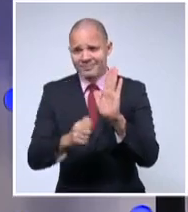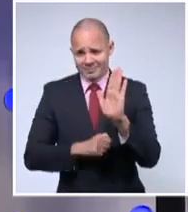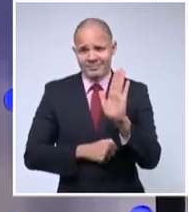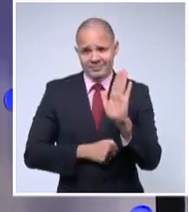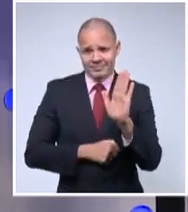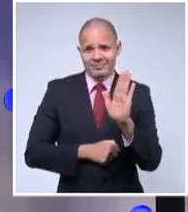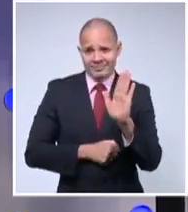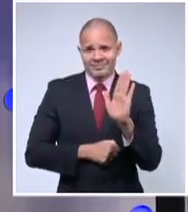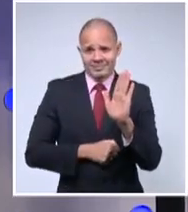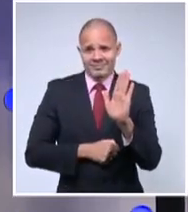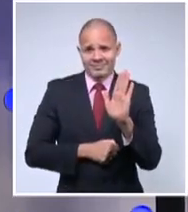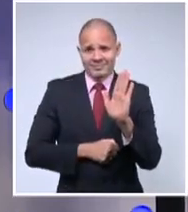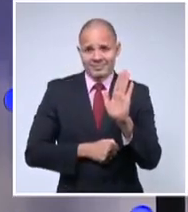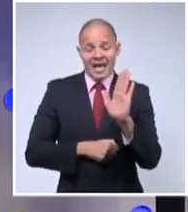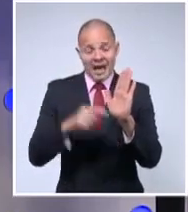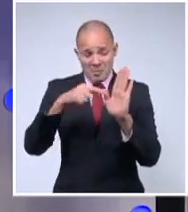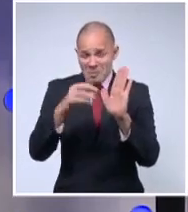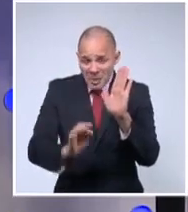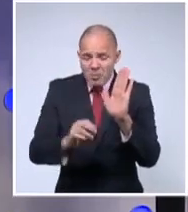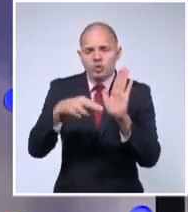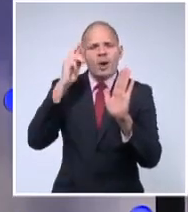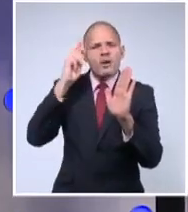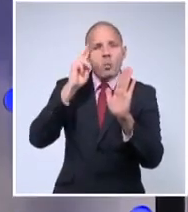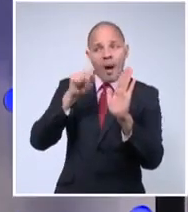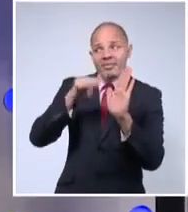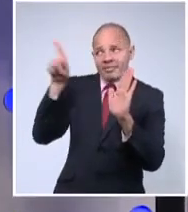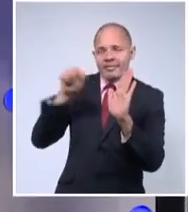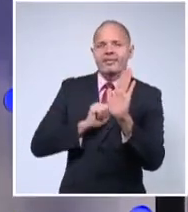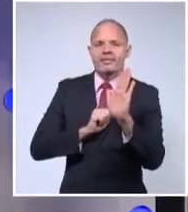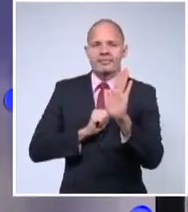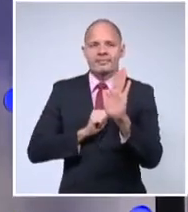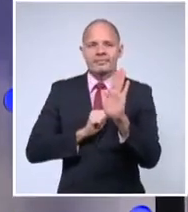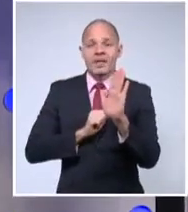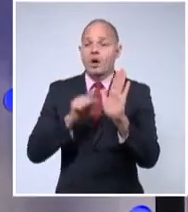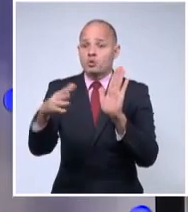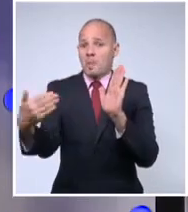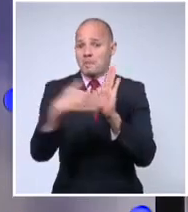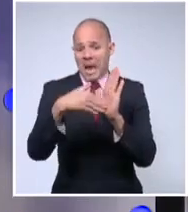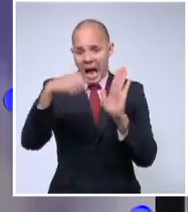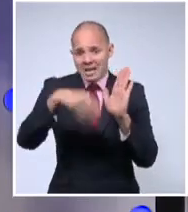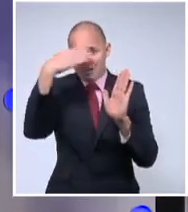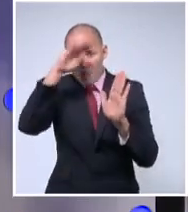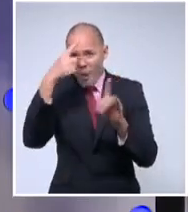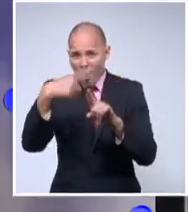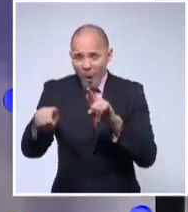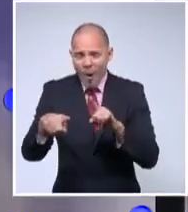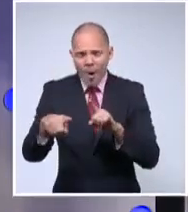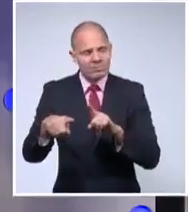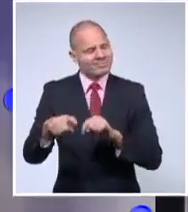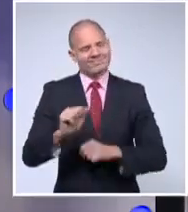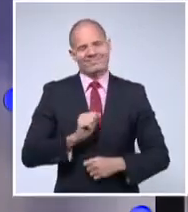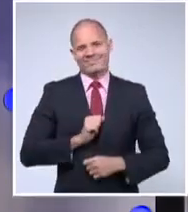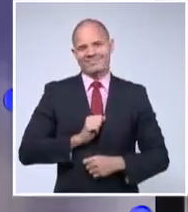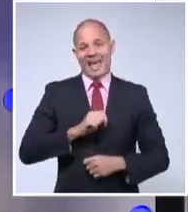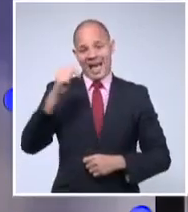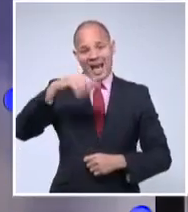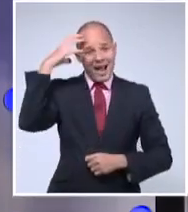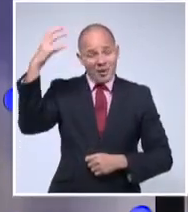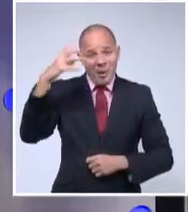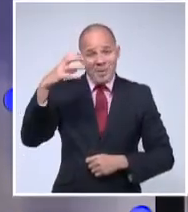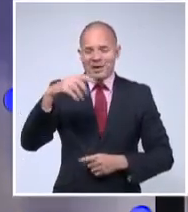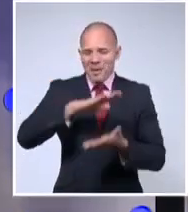van. Y que inmiscuirse en los asuntos internos de Cuba, como dijo nuestro canciller, es algo que Cuba no va a tolerar, no